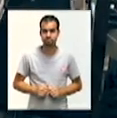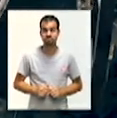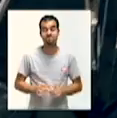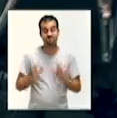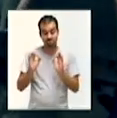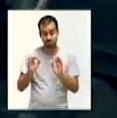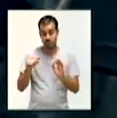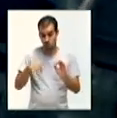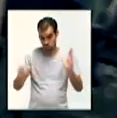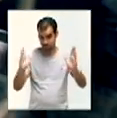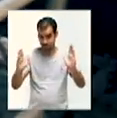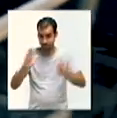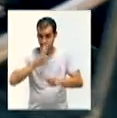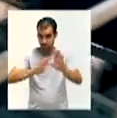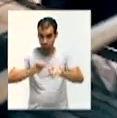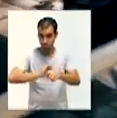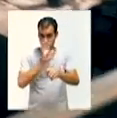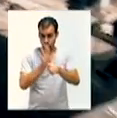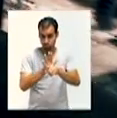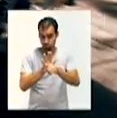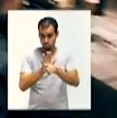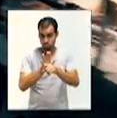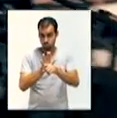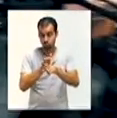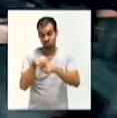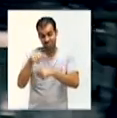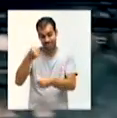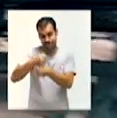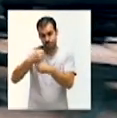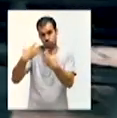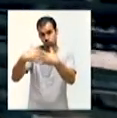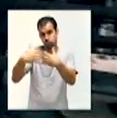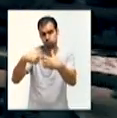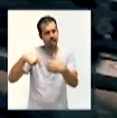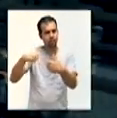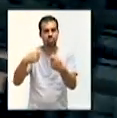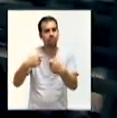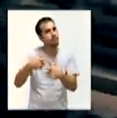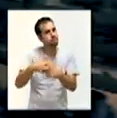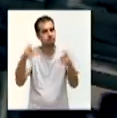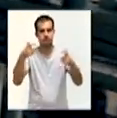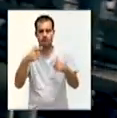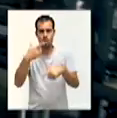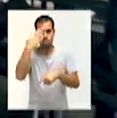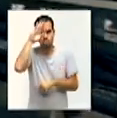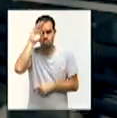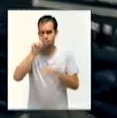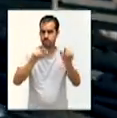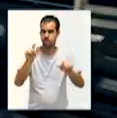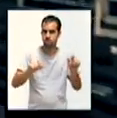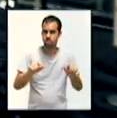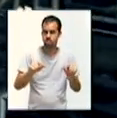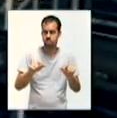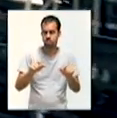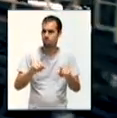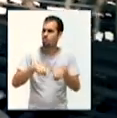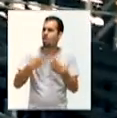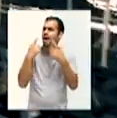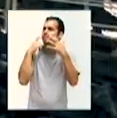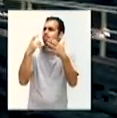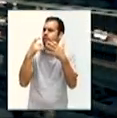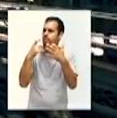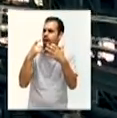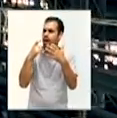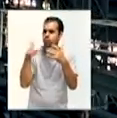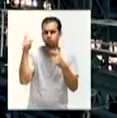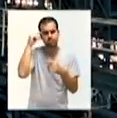vida en el sector de la producción es un deber de todos los cubanos. ¿Por qué es importante que sean precisamente los jóvenes los que ocupen la primera